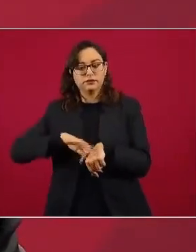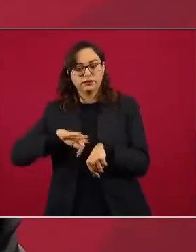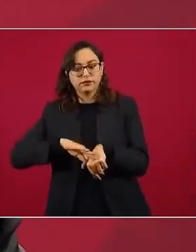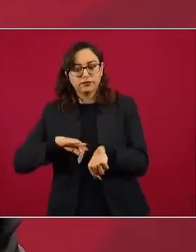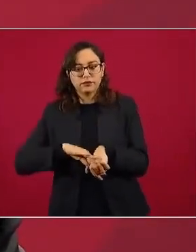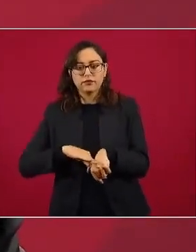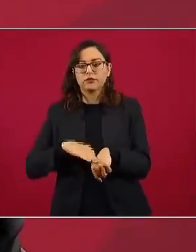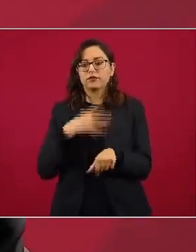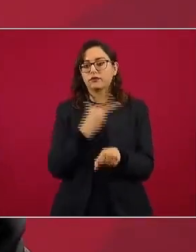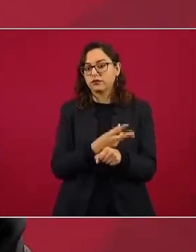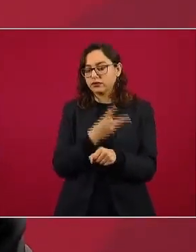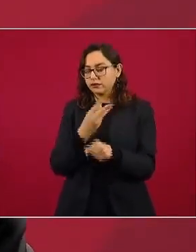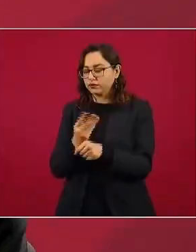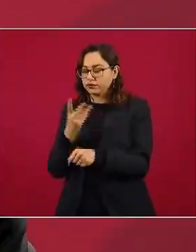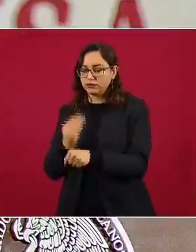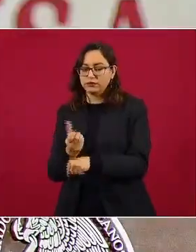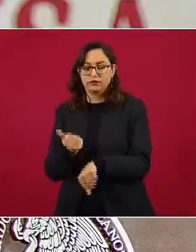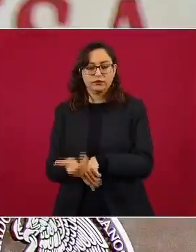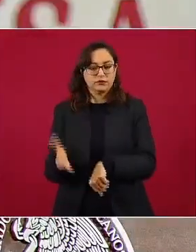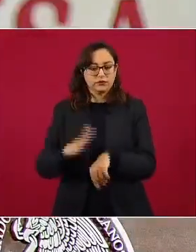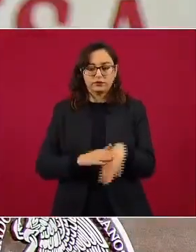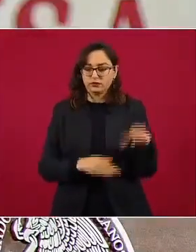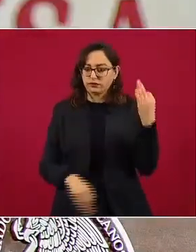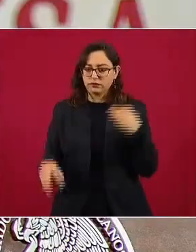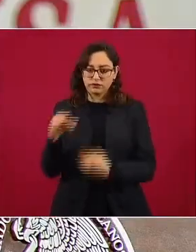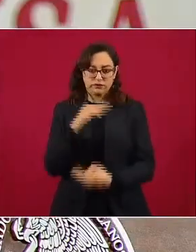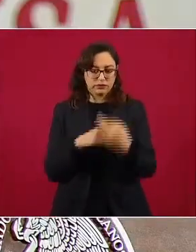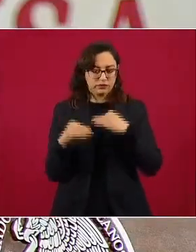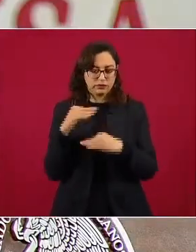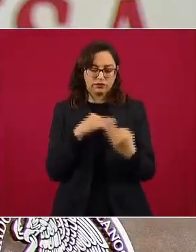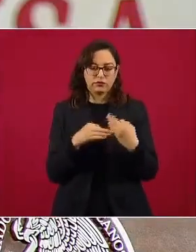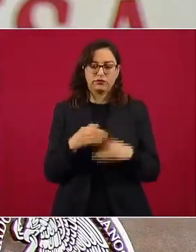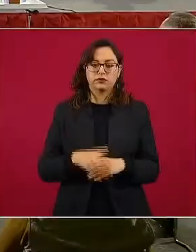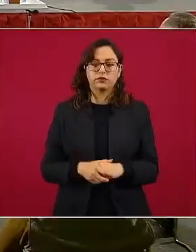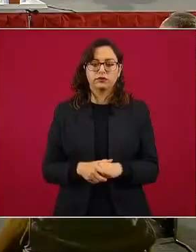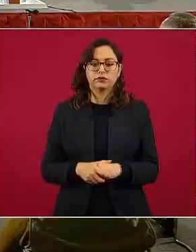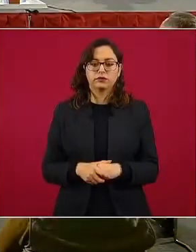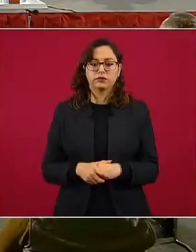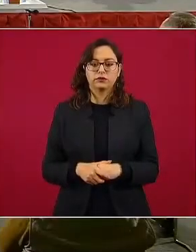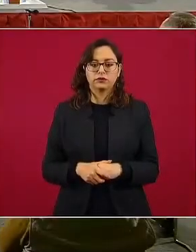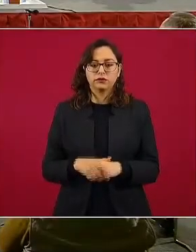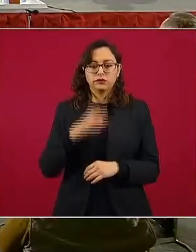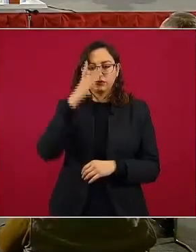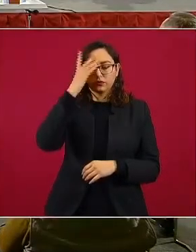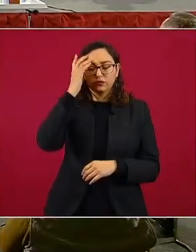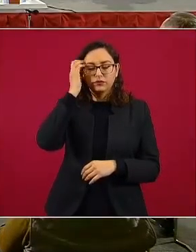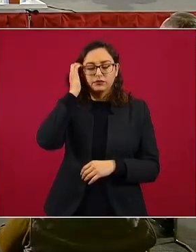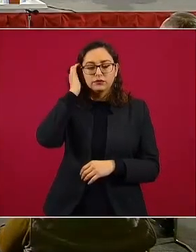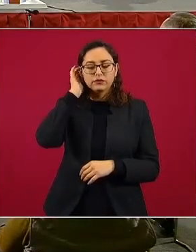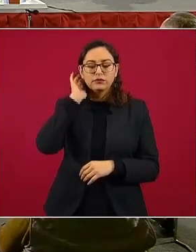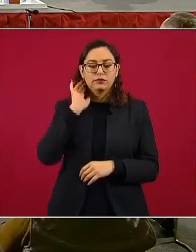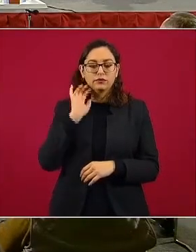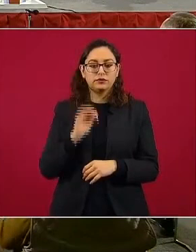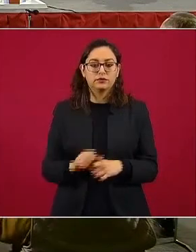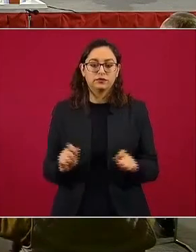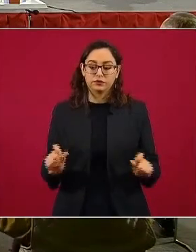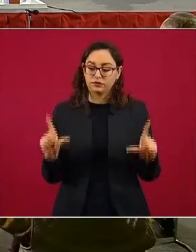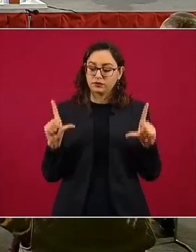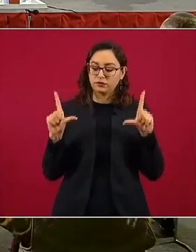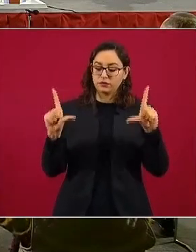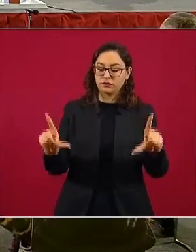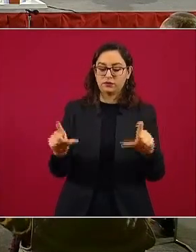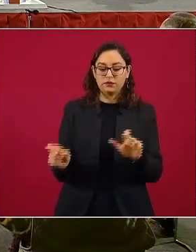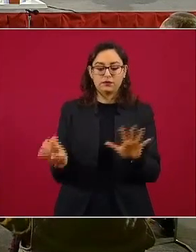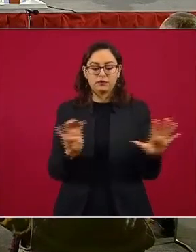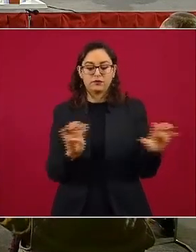de mantenimiento y conservación. En la siguiente, son 980 que se distribuirán entre todas